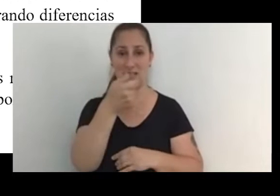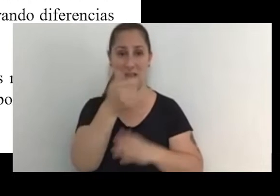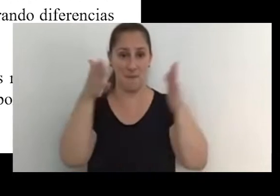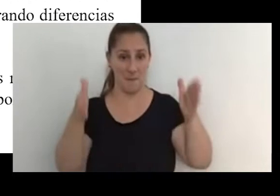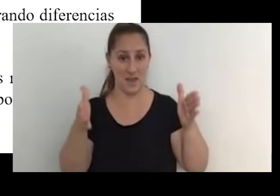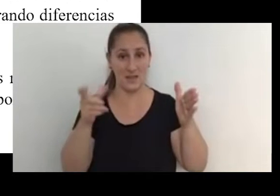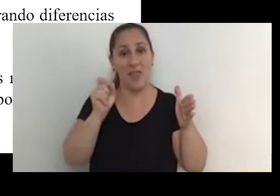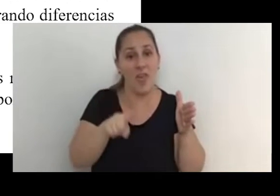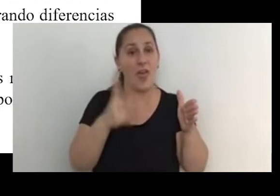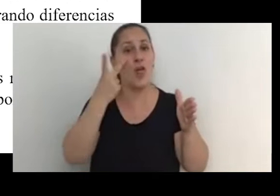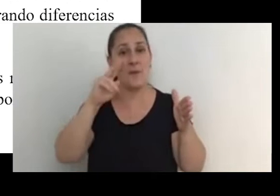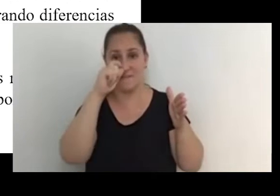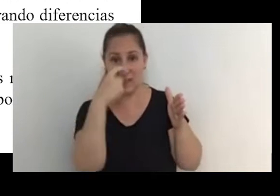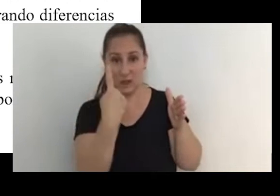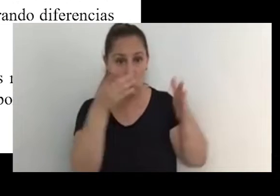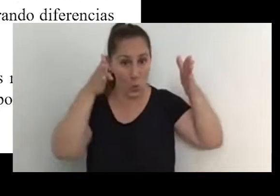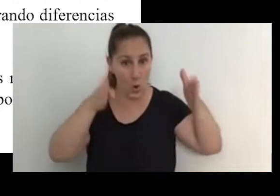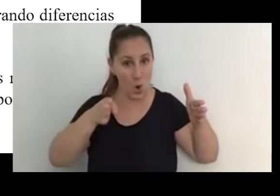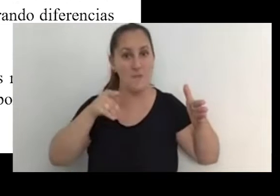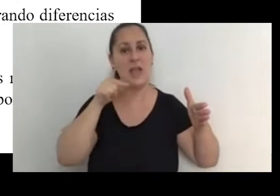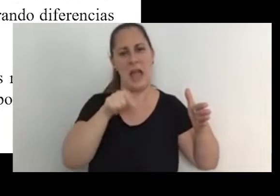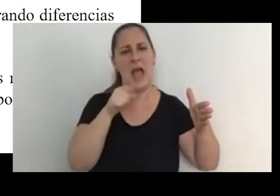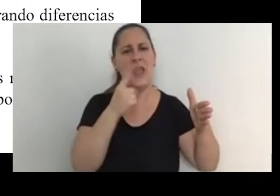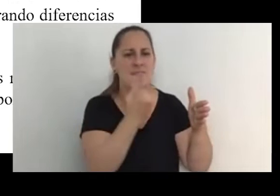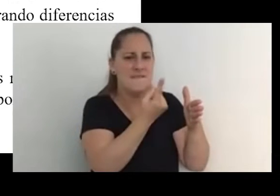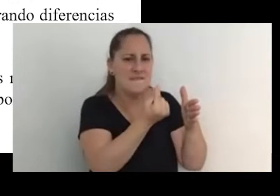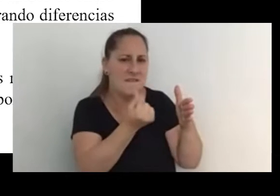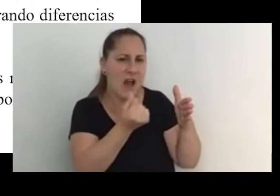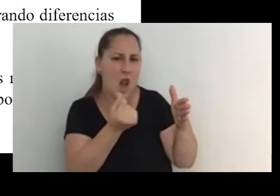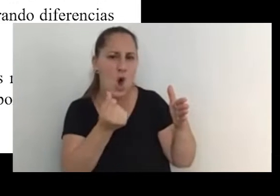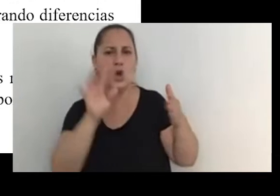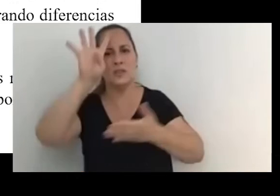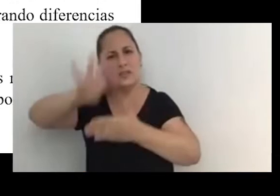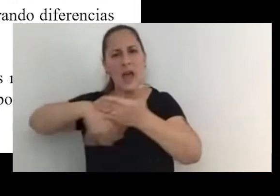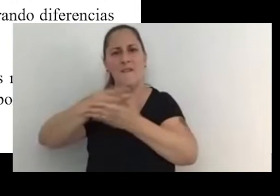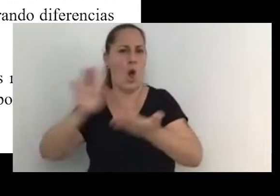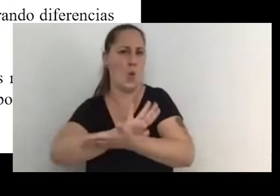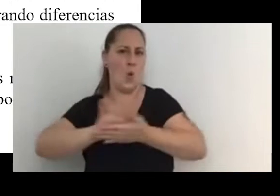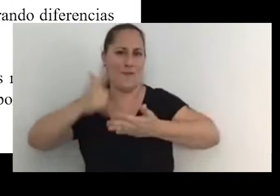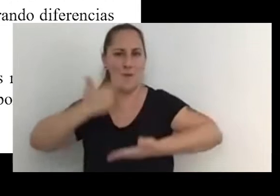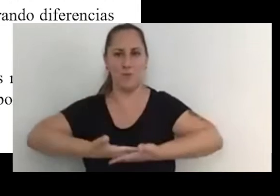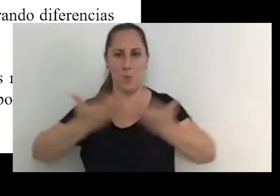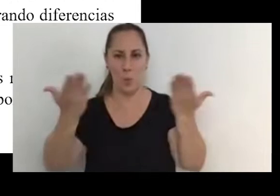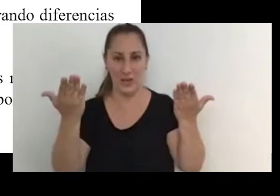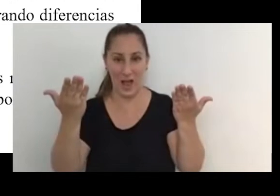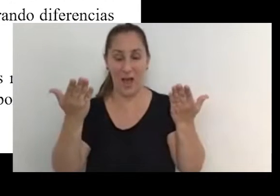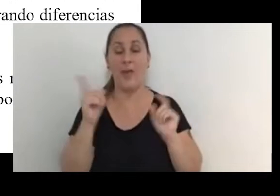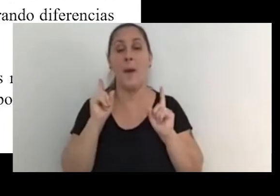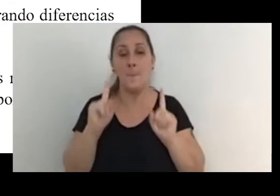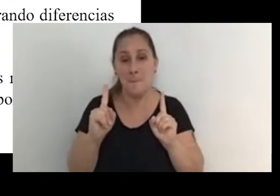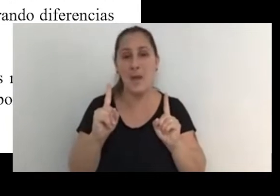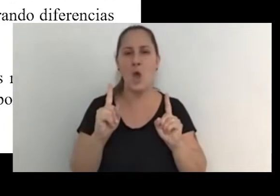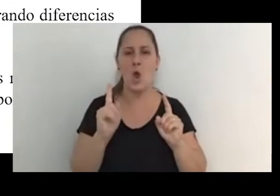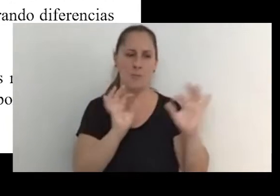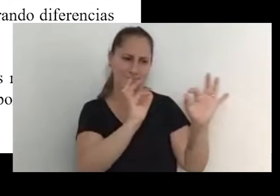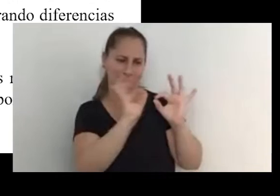2021 se tomaran los valores de la nueva tabla publicada, pero para los parámetros y